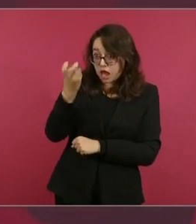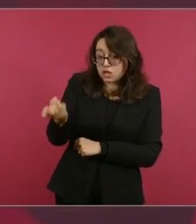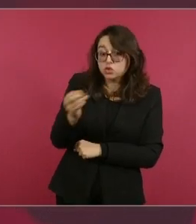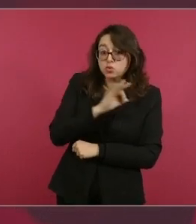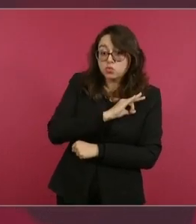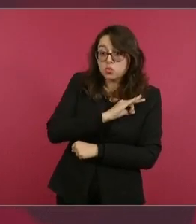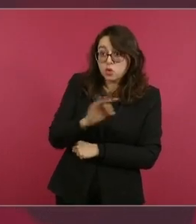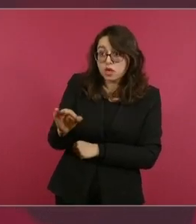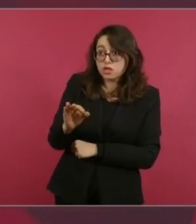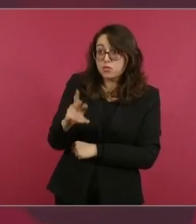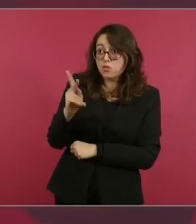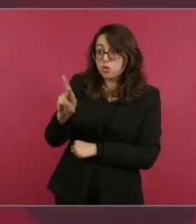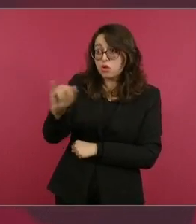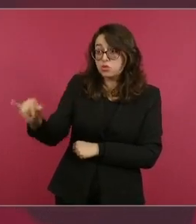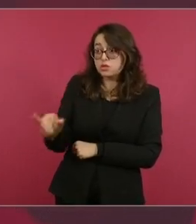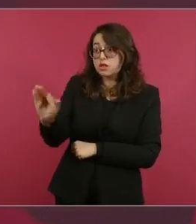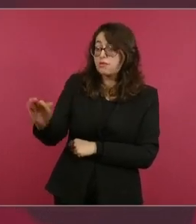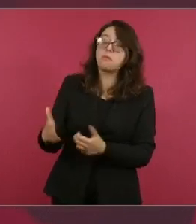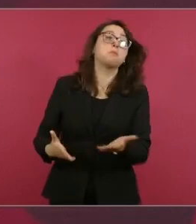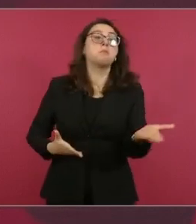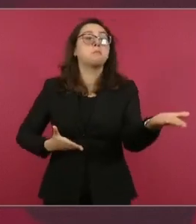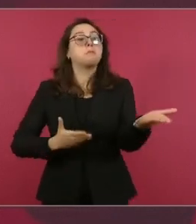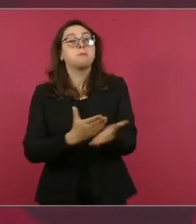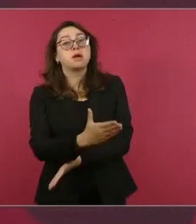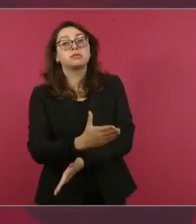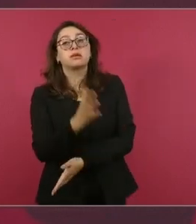Quiero escuchar, sí,